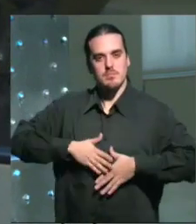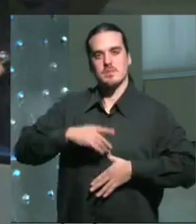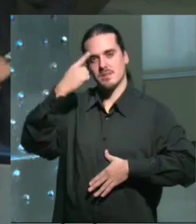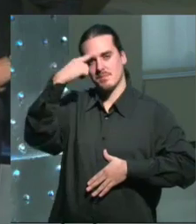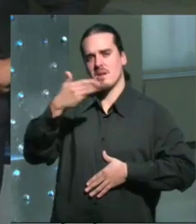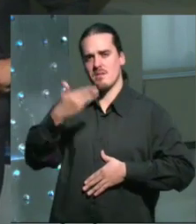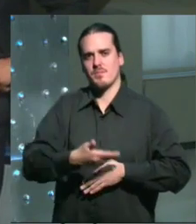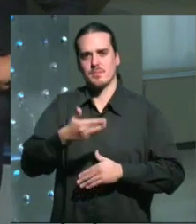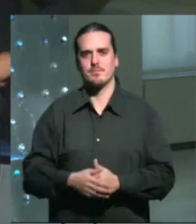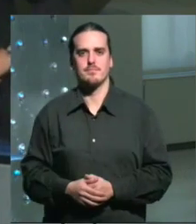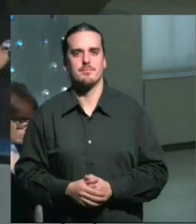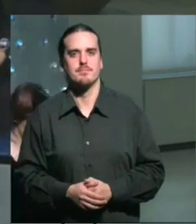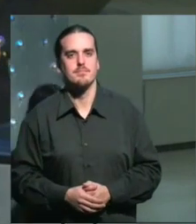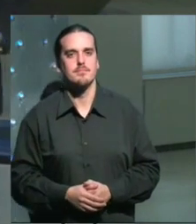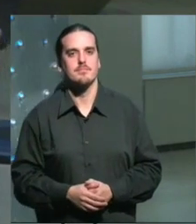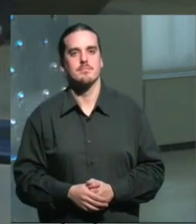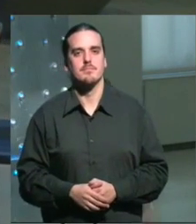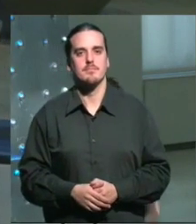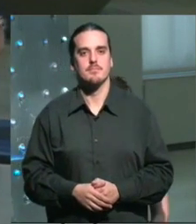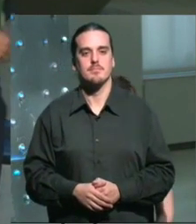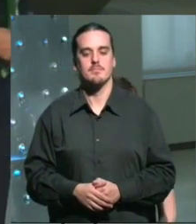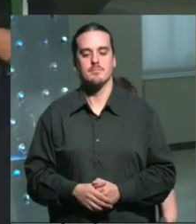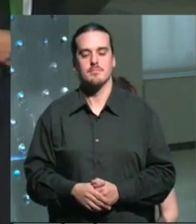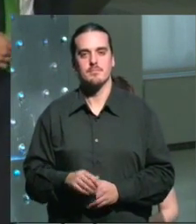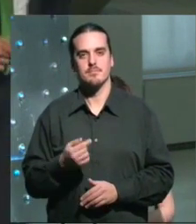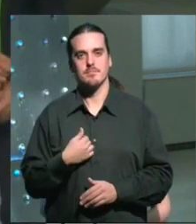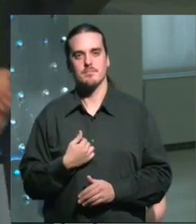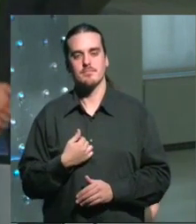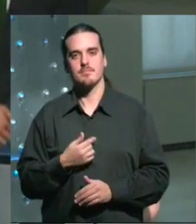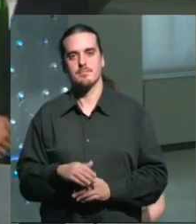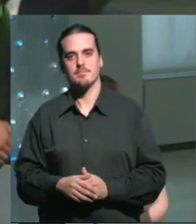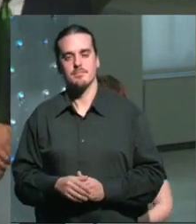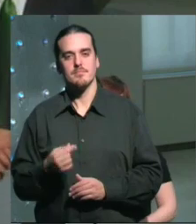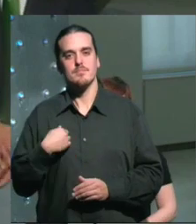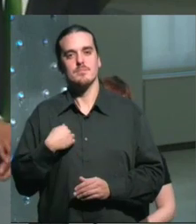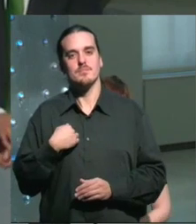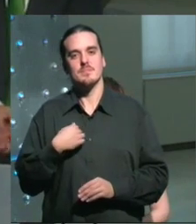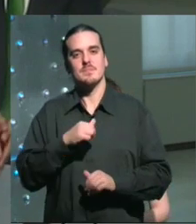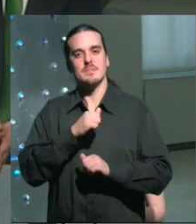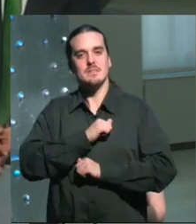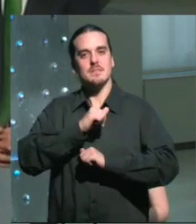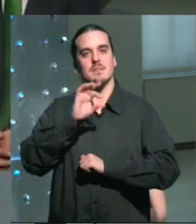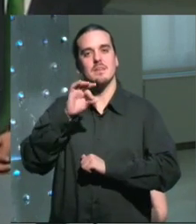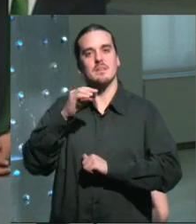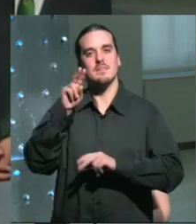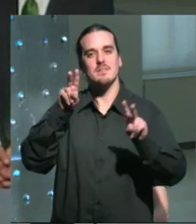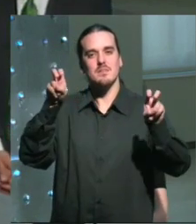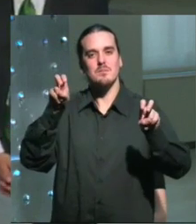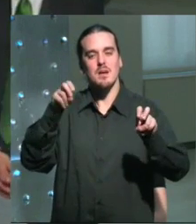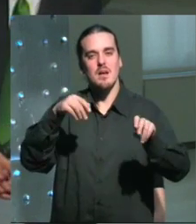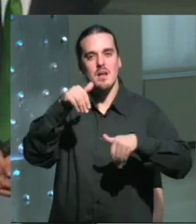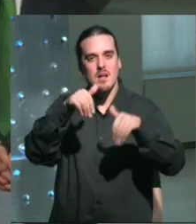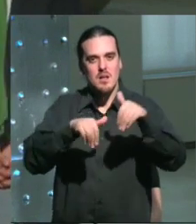Hola. Yo he echado de menos una parte que es la importancia de la circunscripción electoral y el representante con